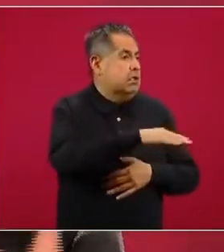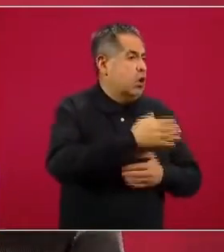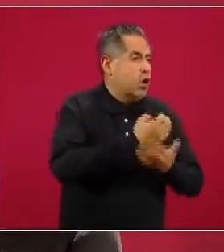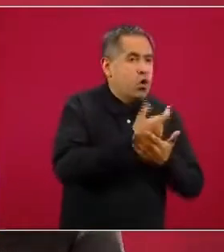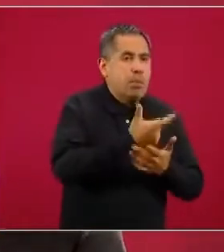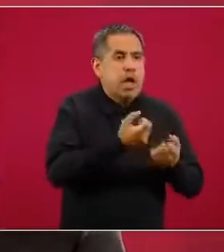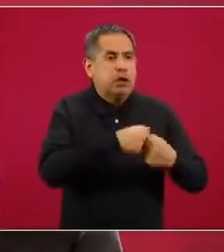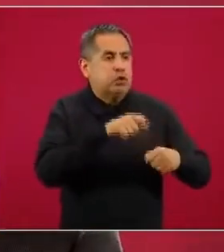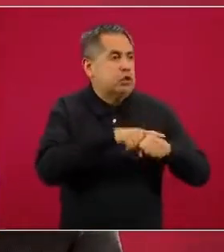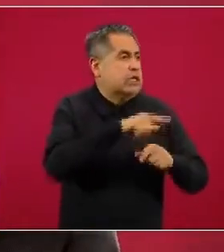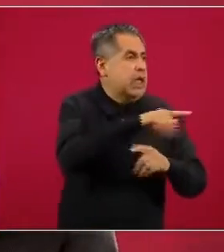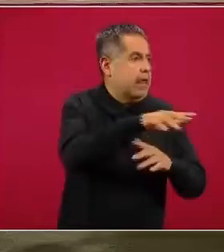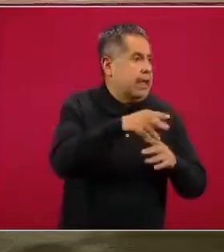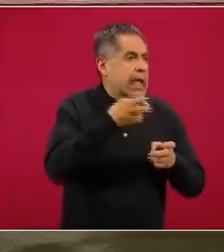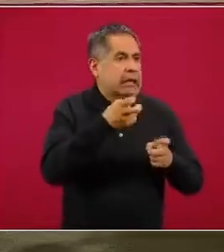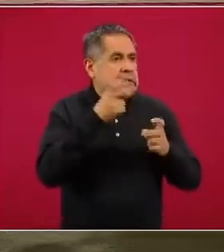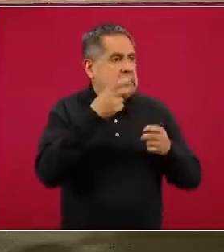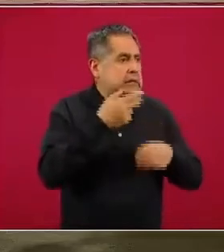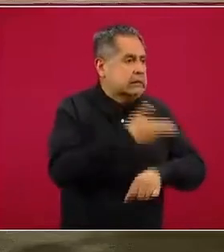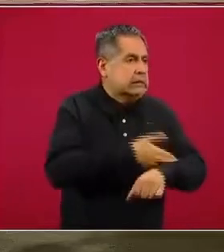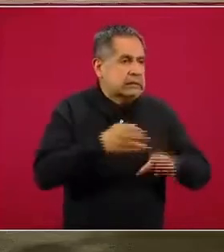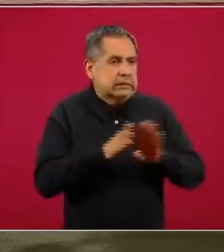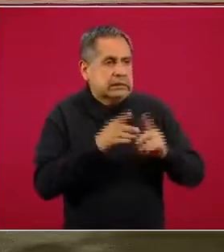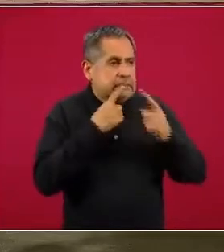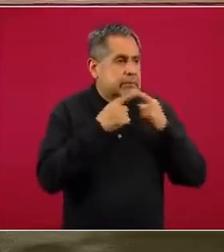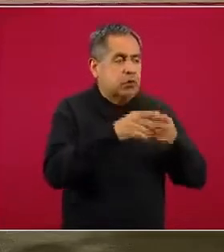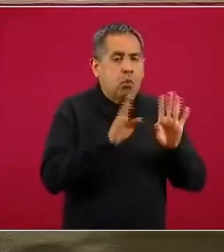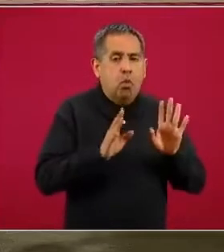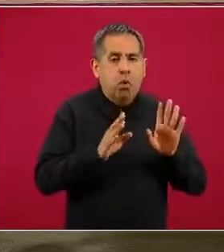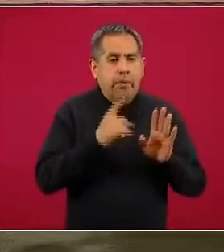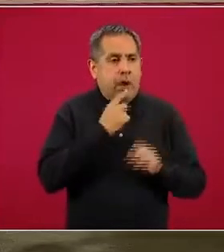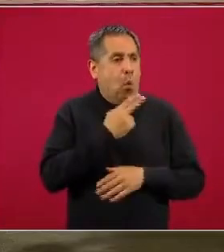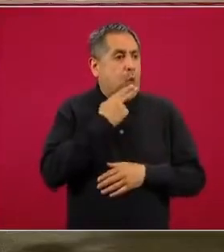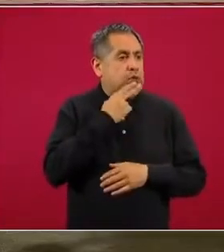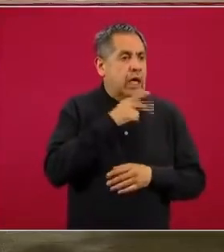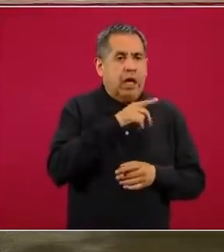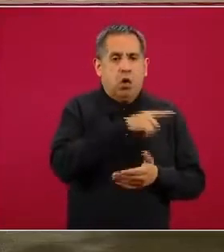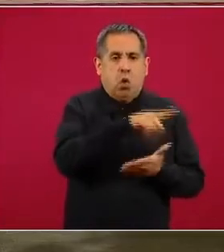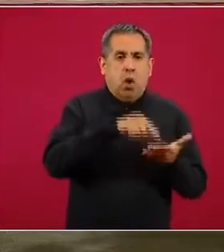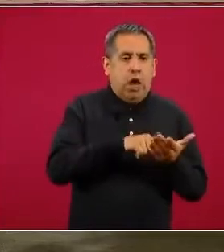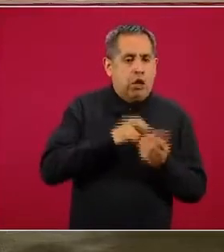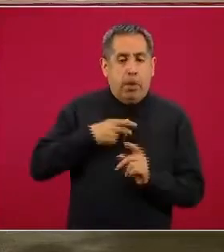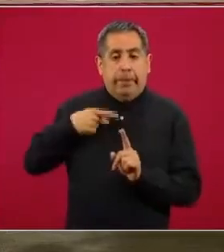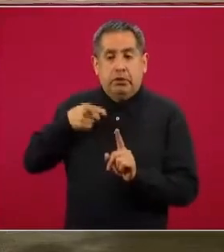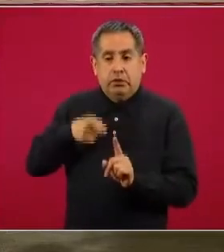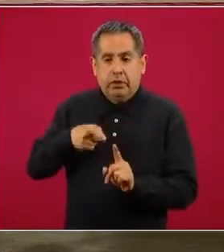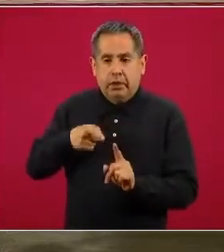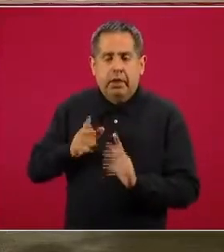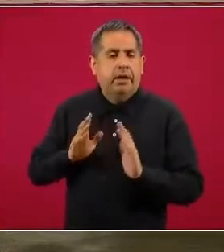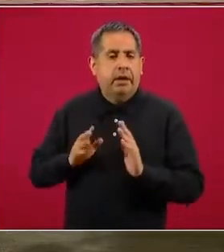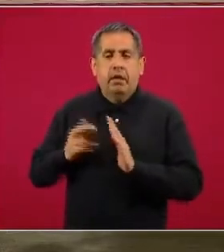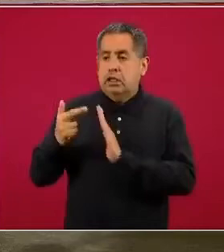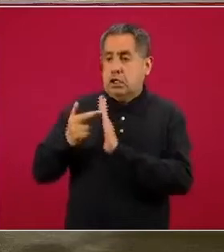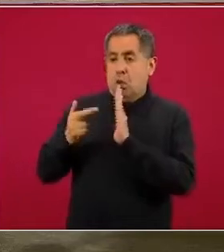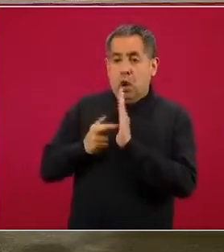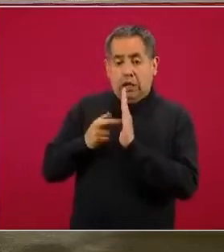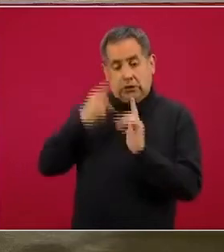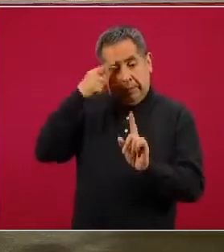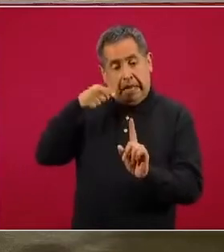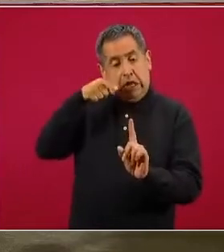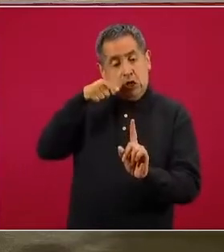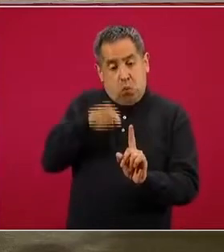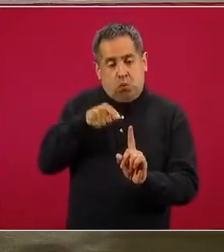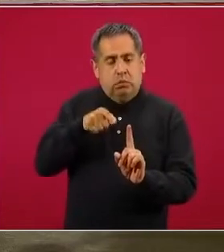sociales de la movilidad, es decir, el uso de los espacios públicos. Y la regulación va dirigida a que el